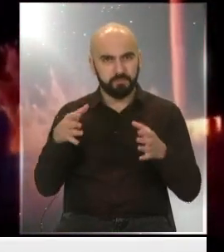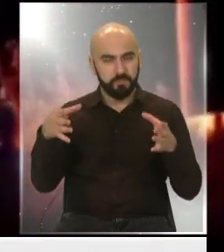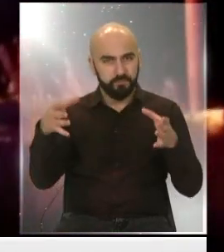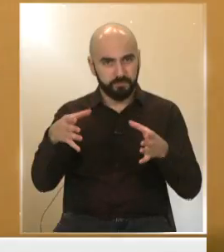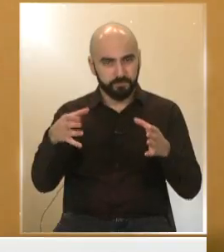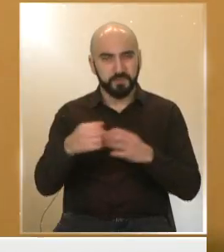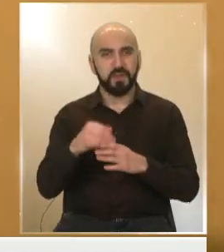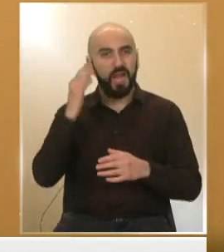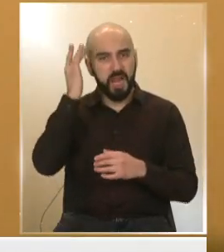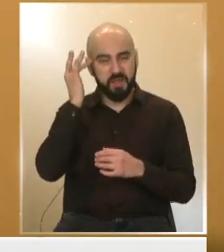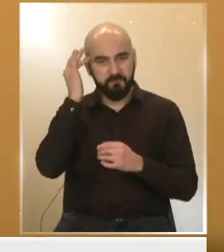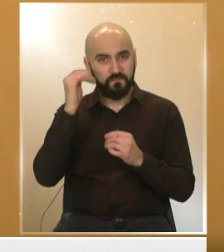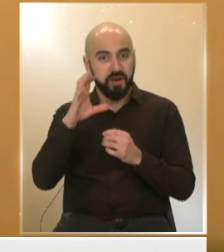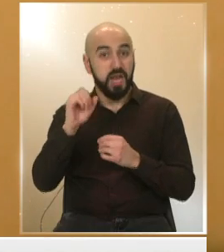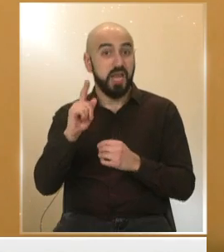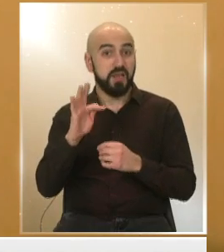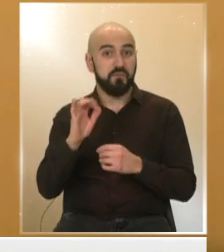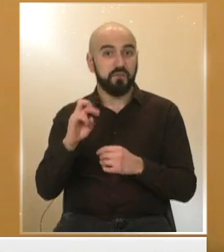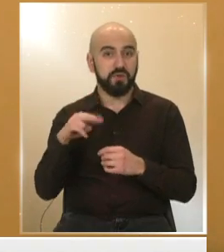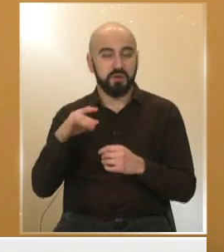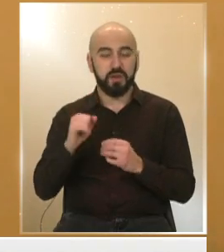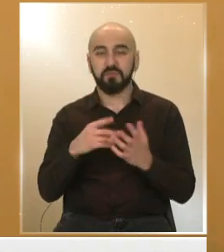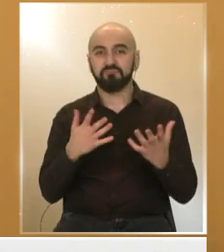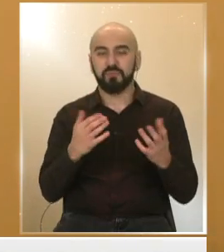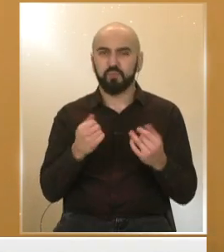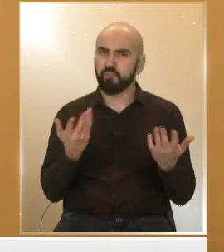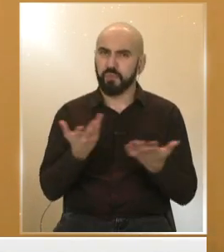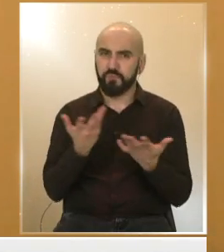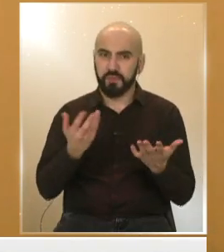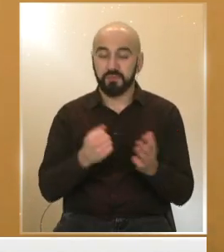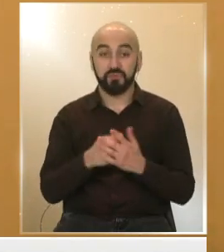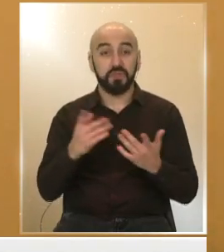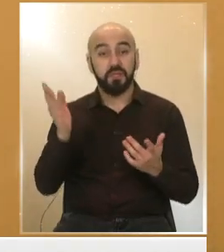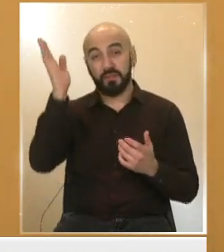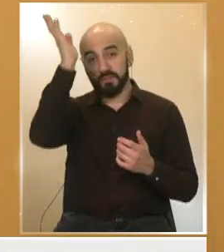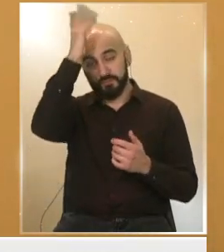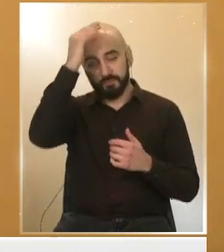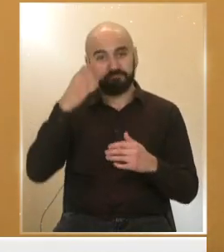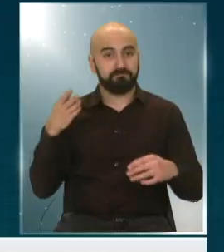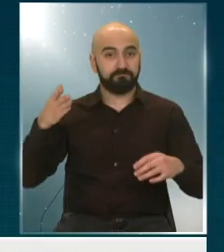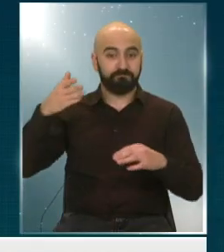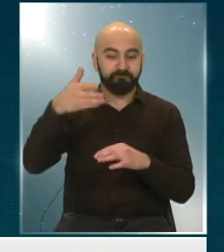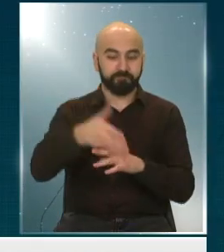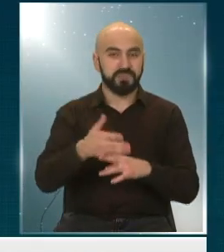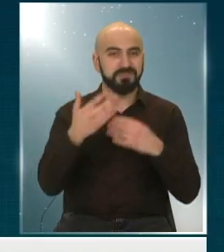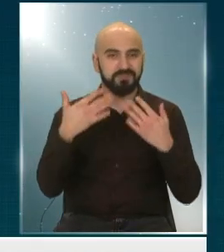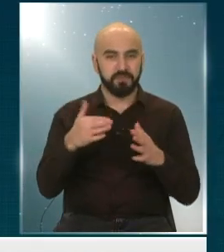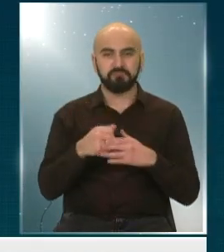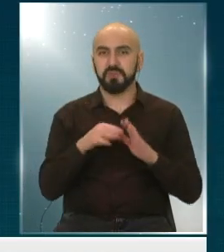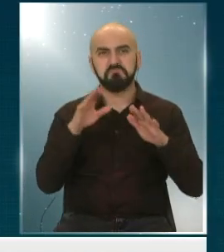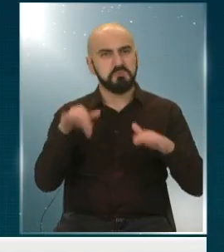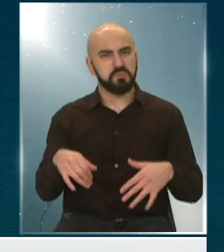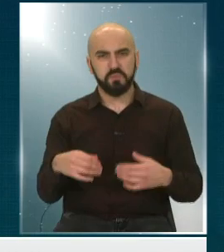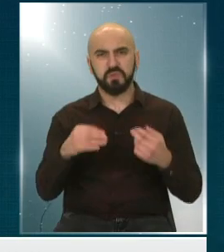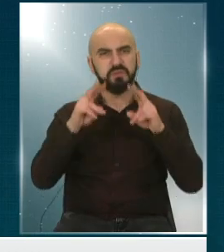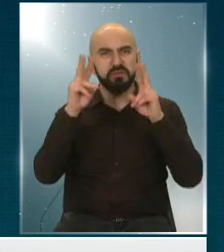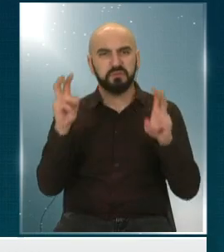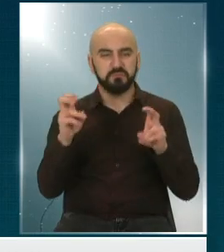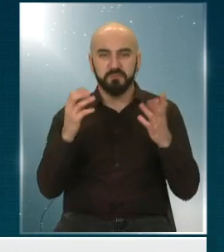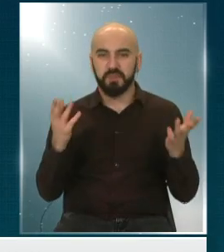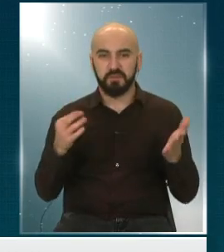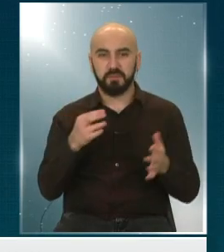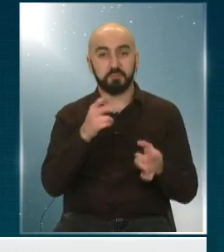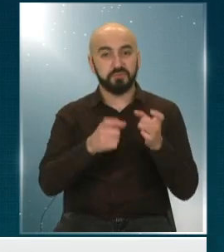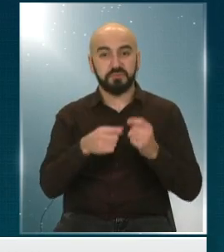el estado de California, que fueron sumamente mortíferos. Donald Trump visitó ese estado y, claro, hubo esta misma discusión entre quienes lo